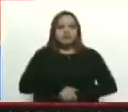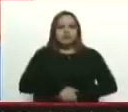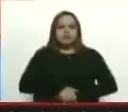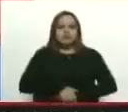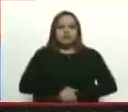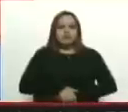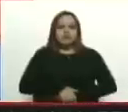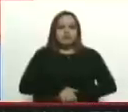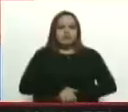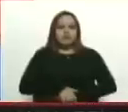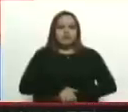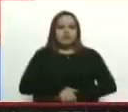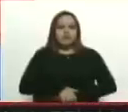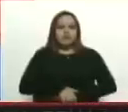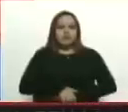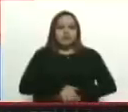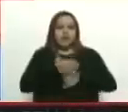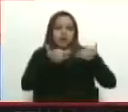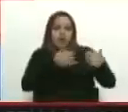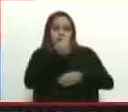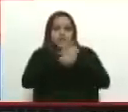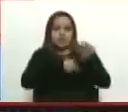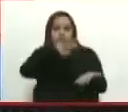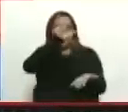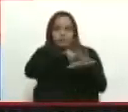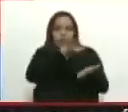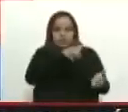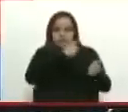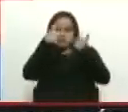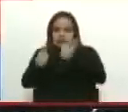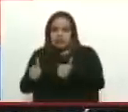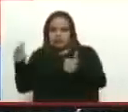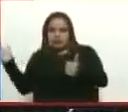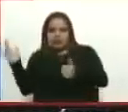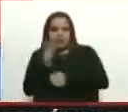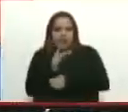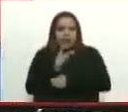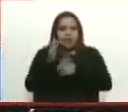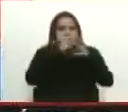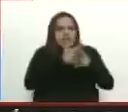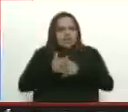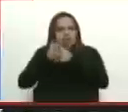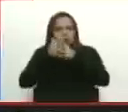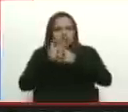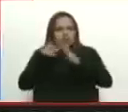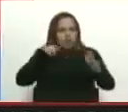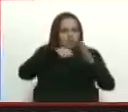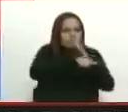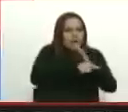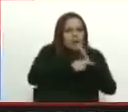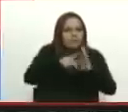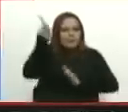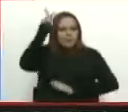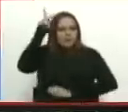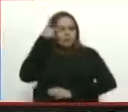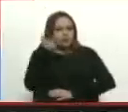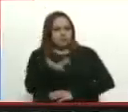acaban de aprobar la entrada de tropas norteamericanas al Perú.